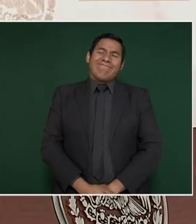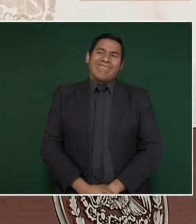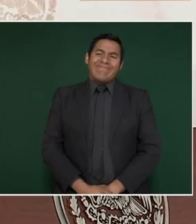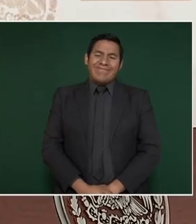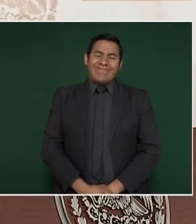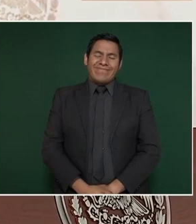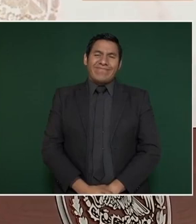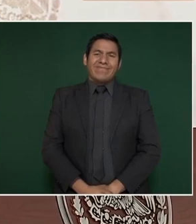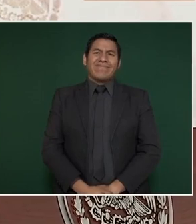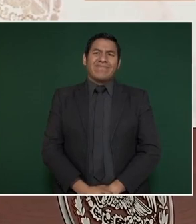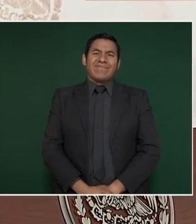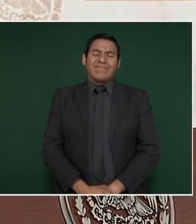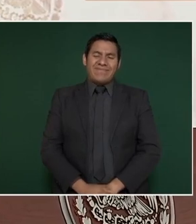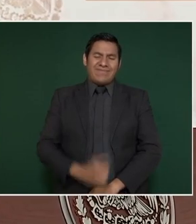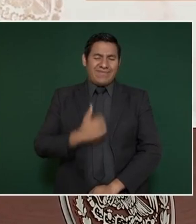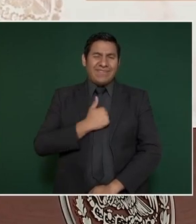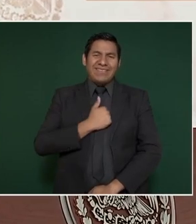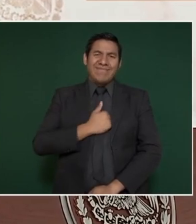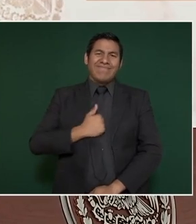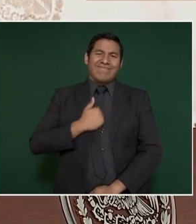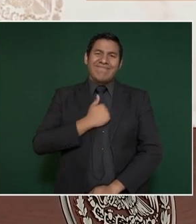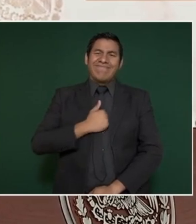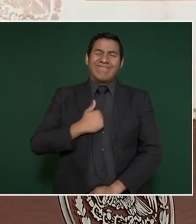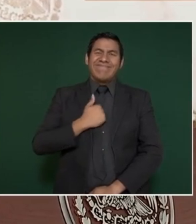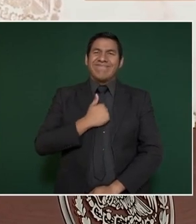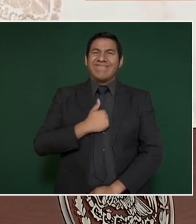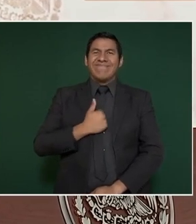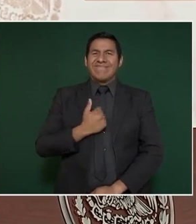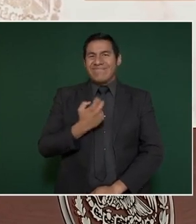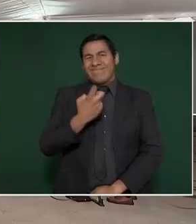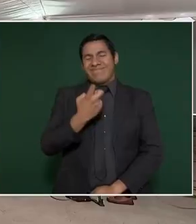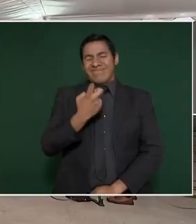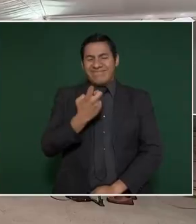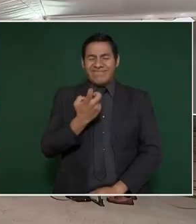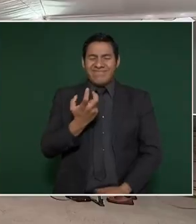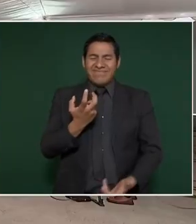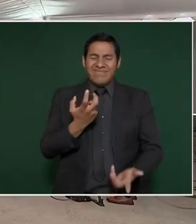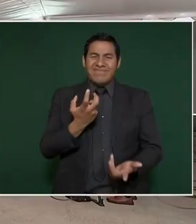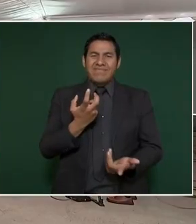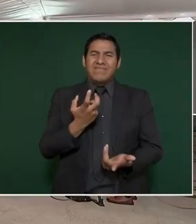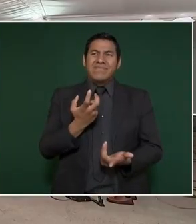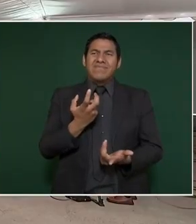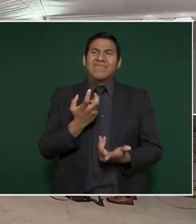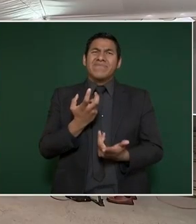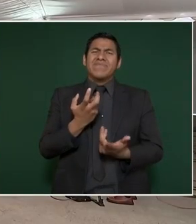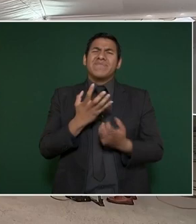no que estas cosas sucedan porque